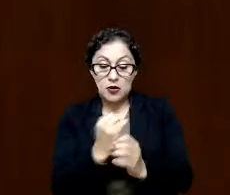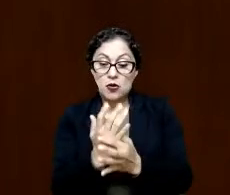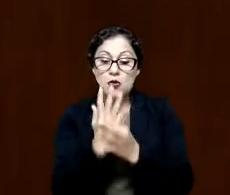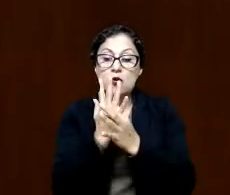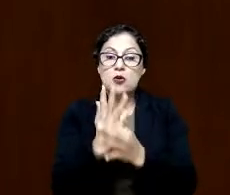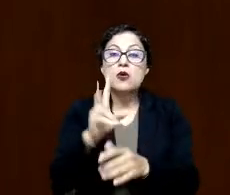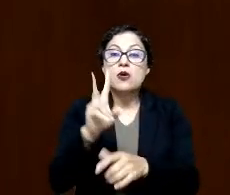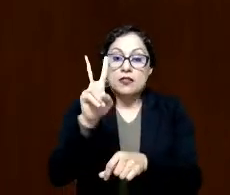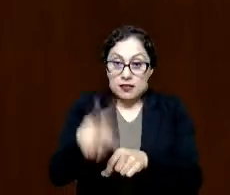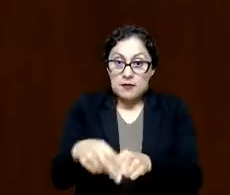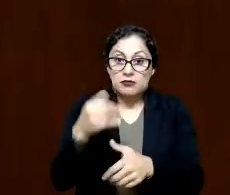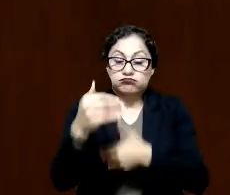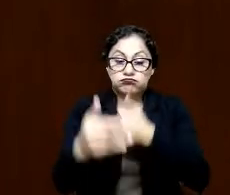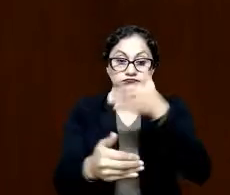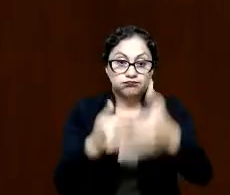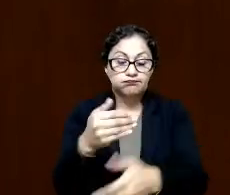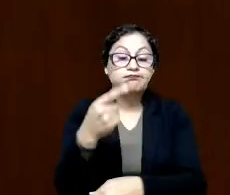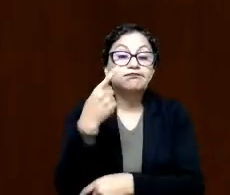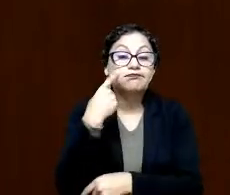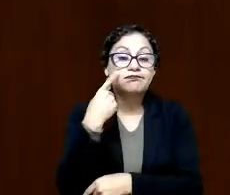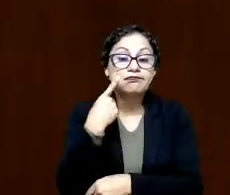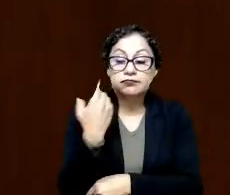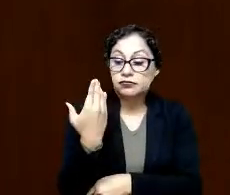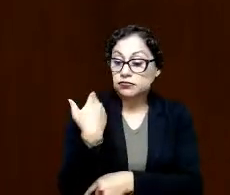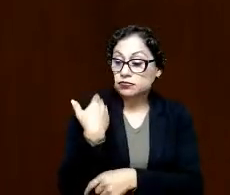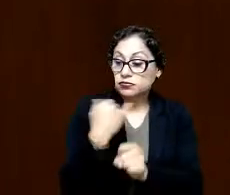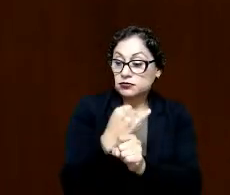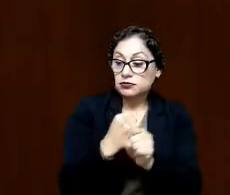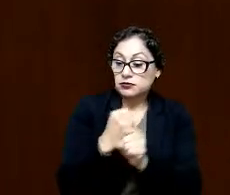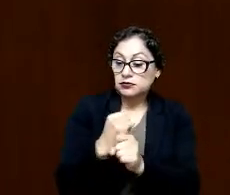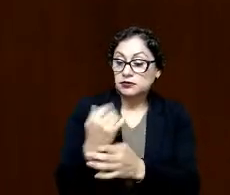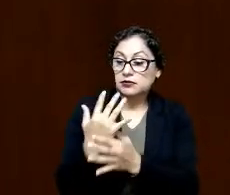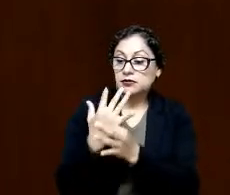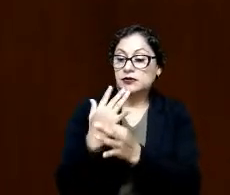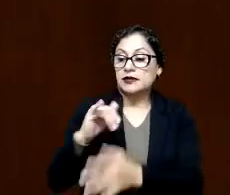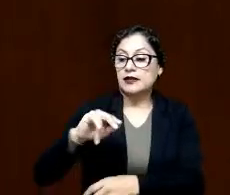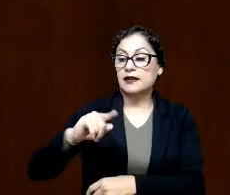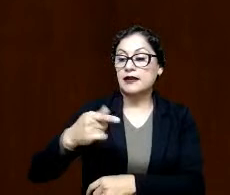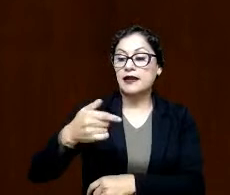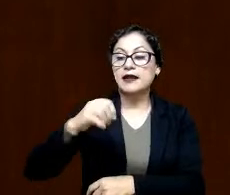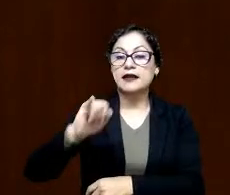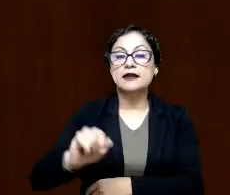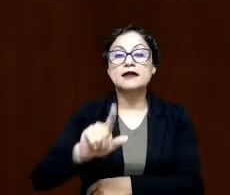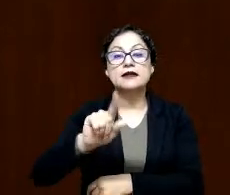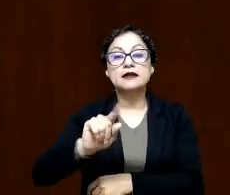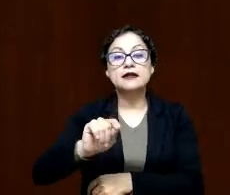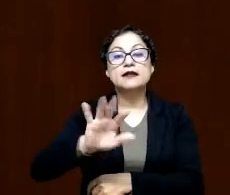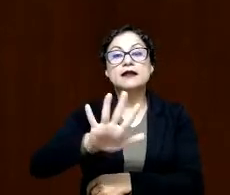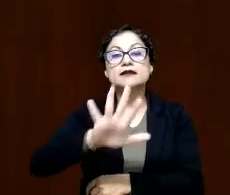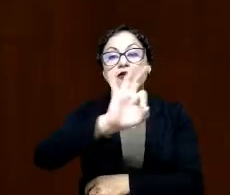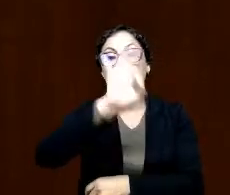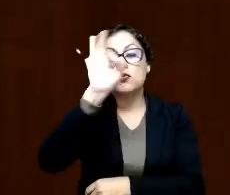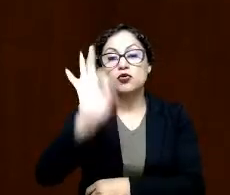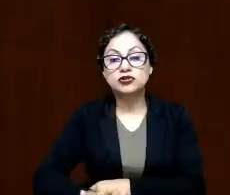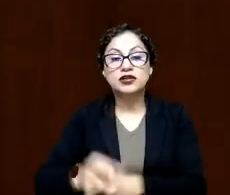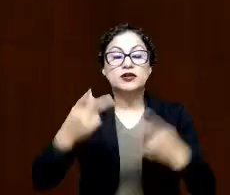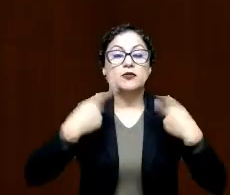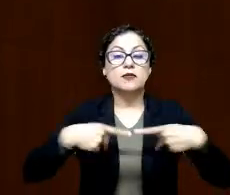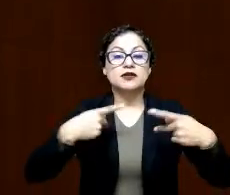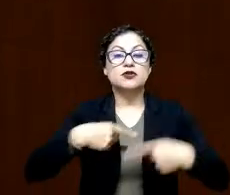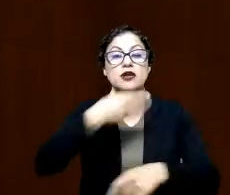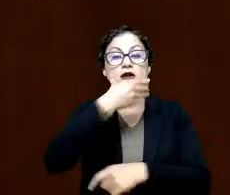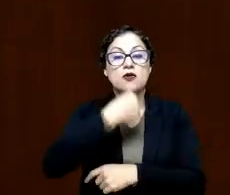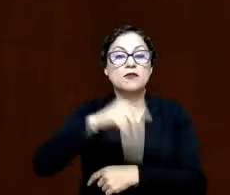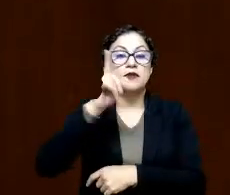muy avanzados. Según los últimos datos del INEGI, más del 65% de las y los ciudadanos